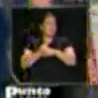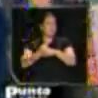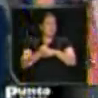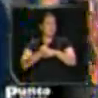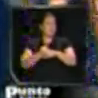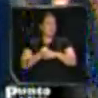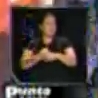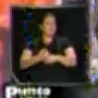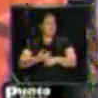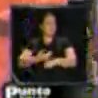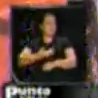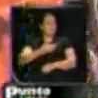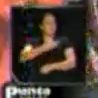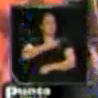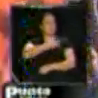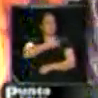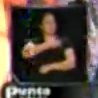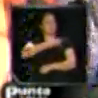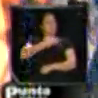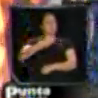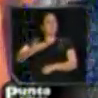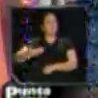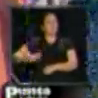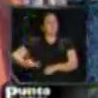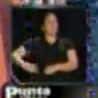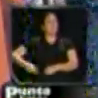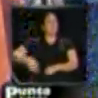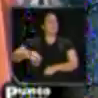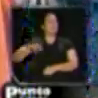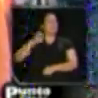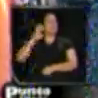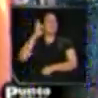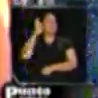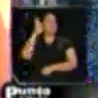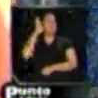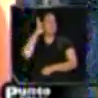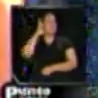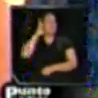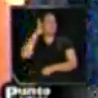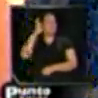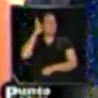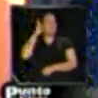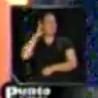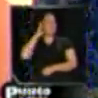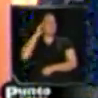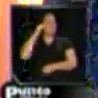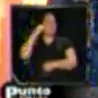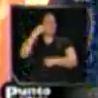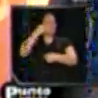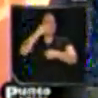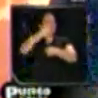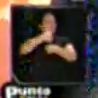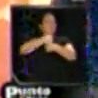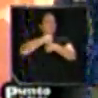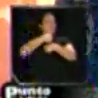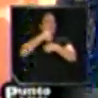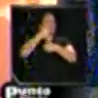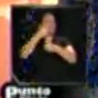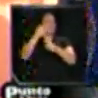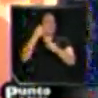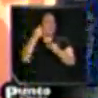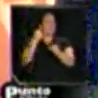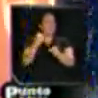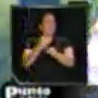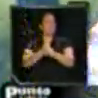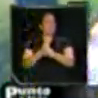tema de caridad, de asistencialismo. Este es un tema de derechos. No es suficiente con decir todas